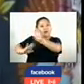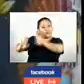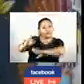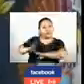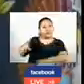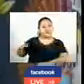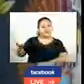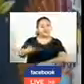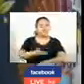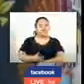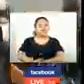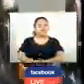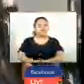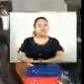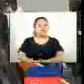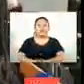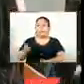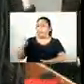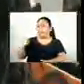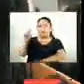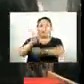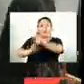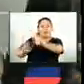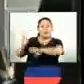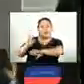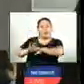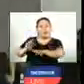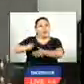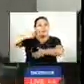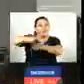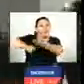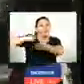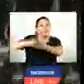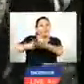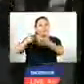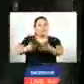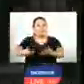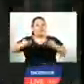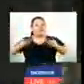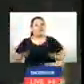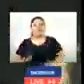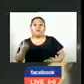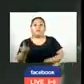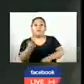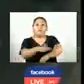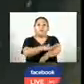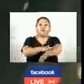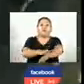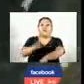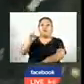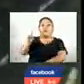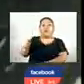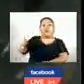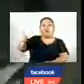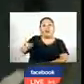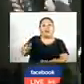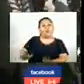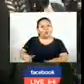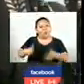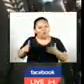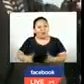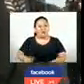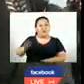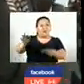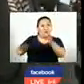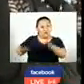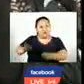la historia reciente ha reafirmado la lucha racial en las calles durante el último año en estados unidos ante el reclamo